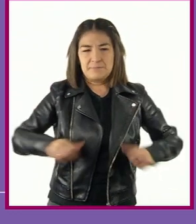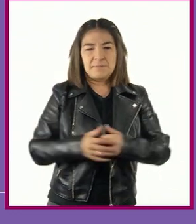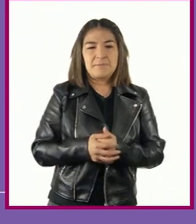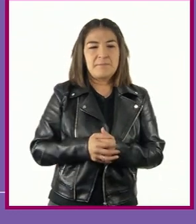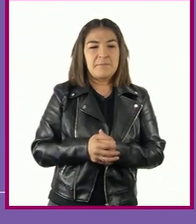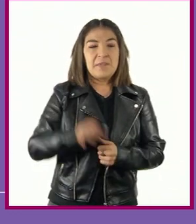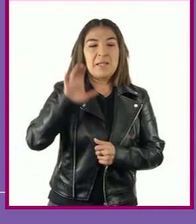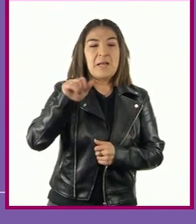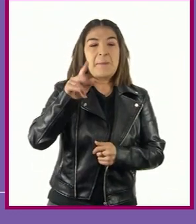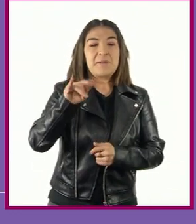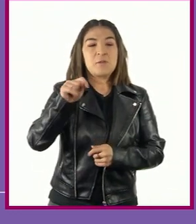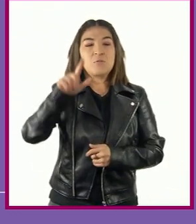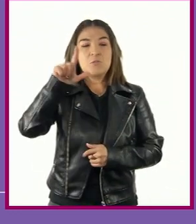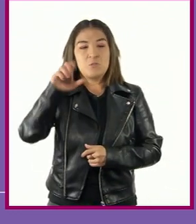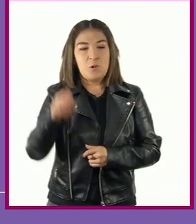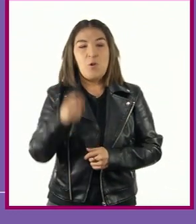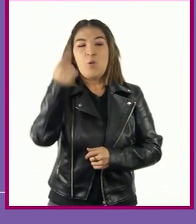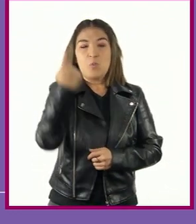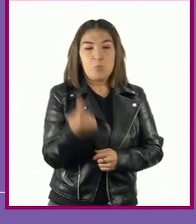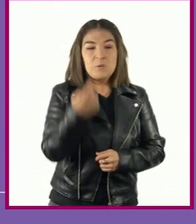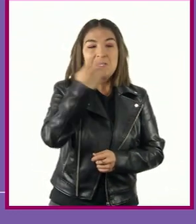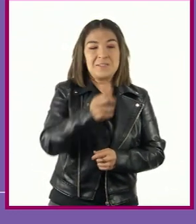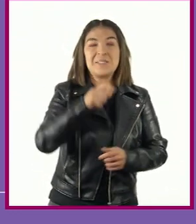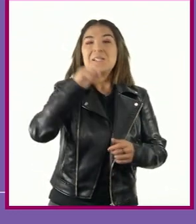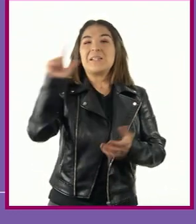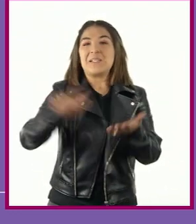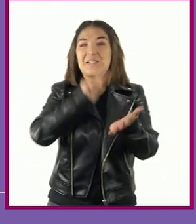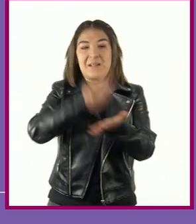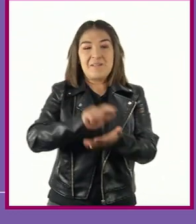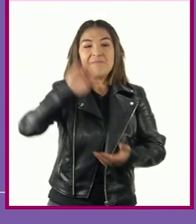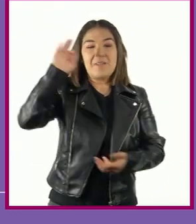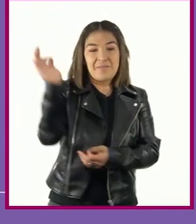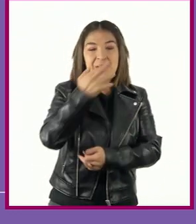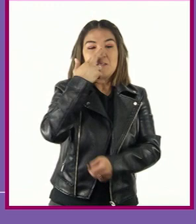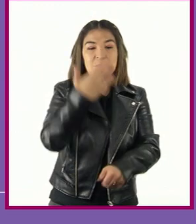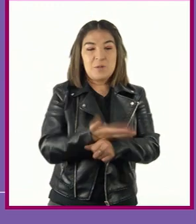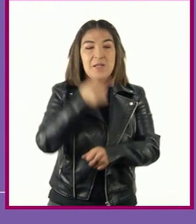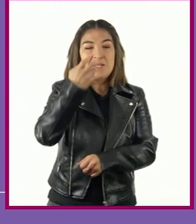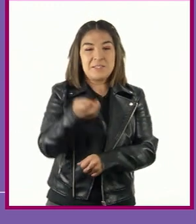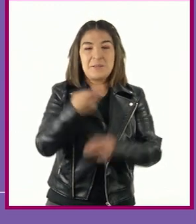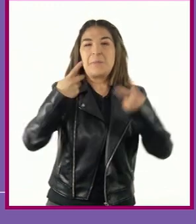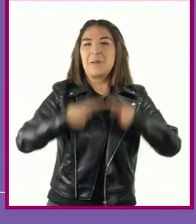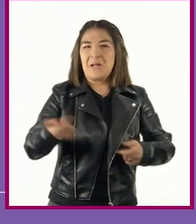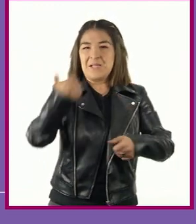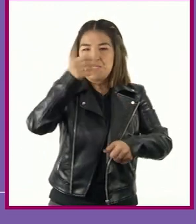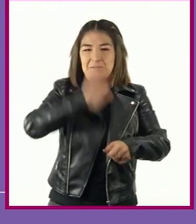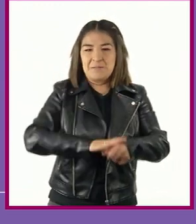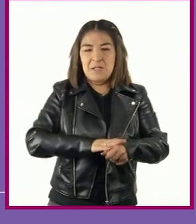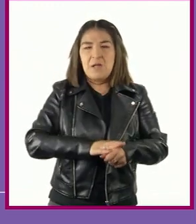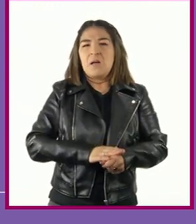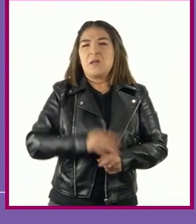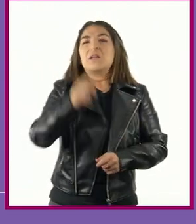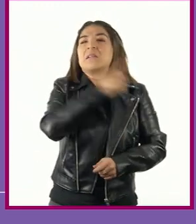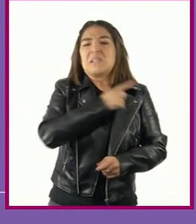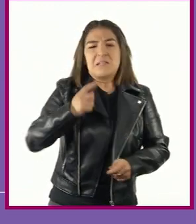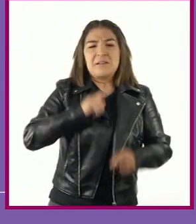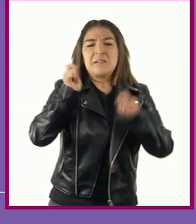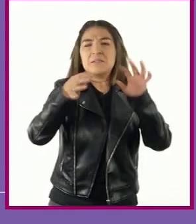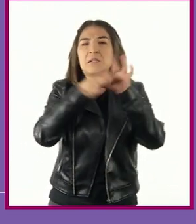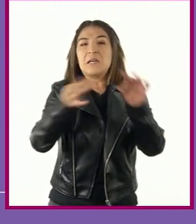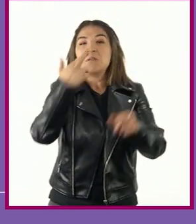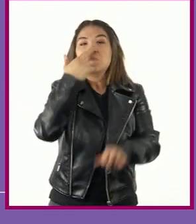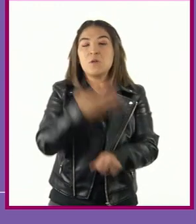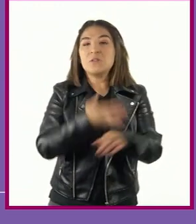segundo, capítulo 1 de la Ley Federal de Responsabilidades Administrativas de los Servidores Públicos, se habla de las